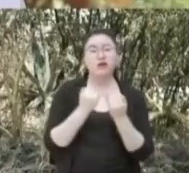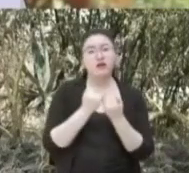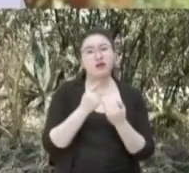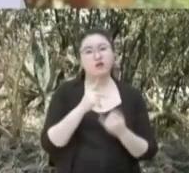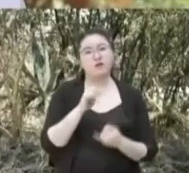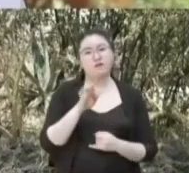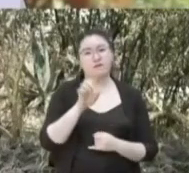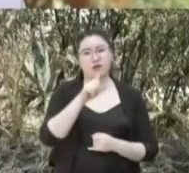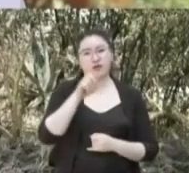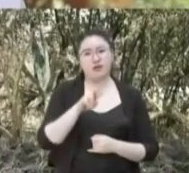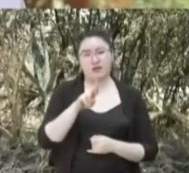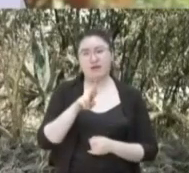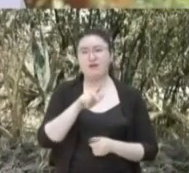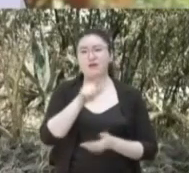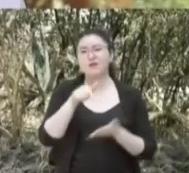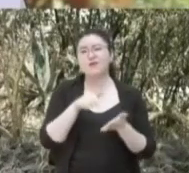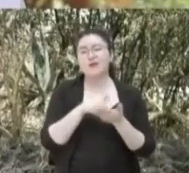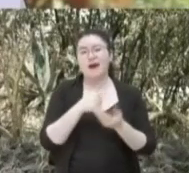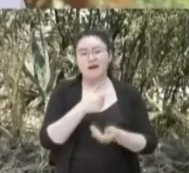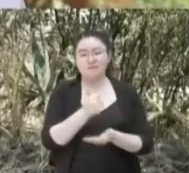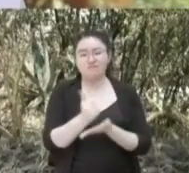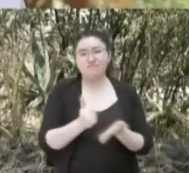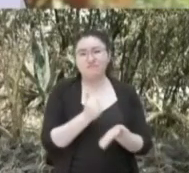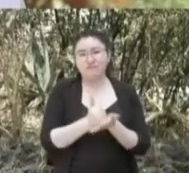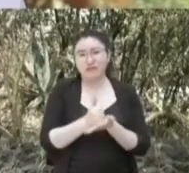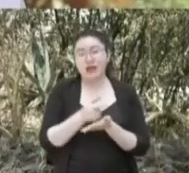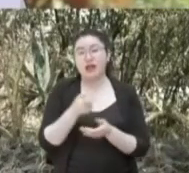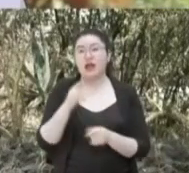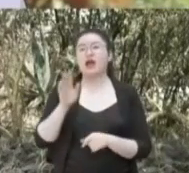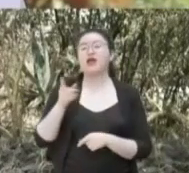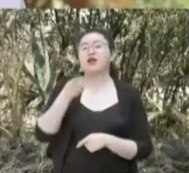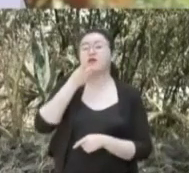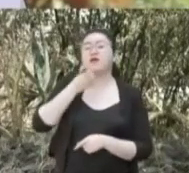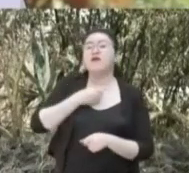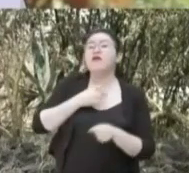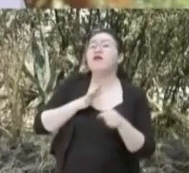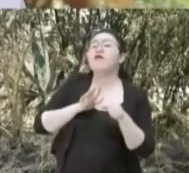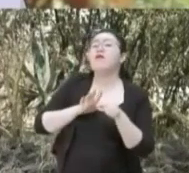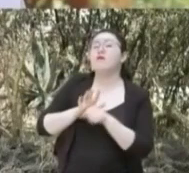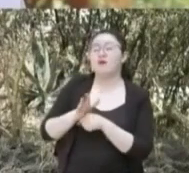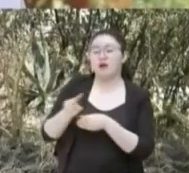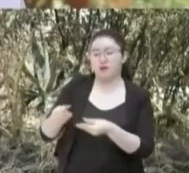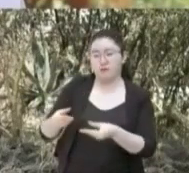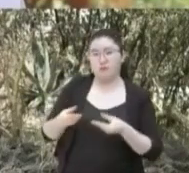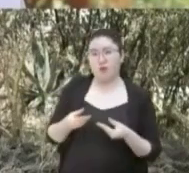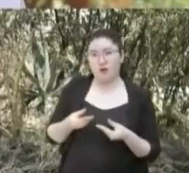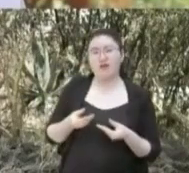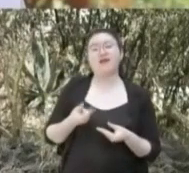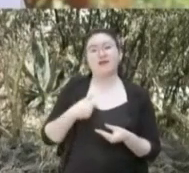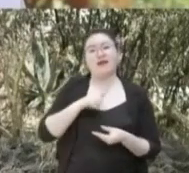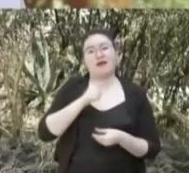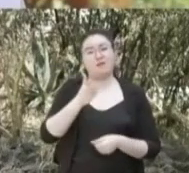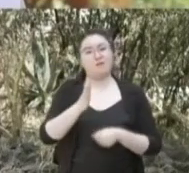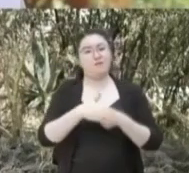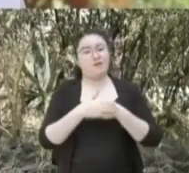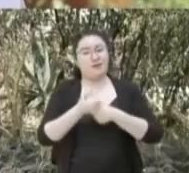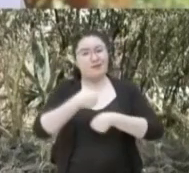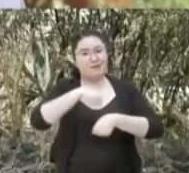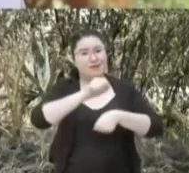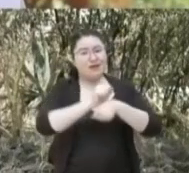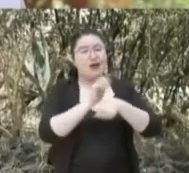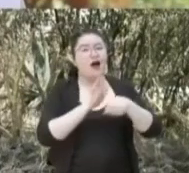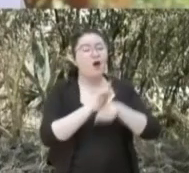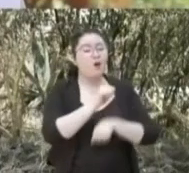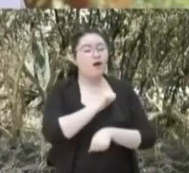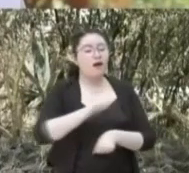urbanas. Entonces ya nos van a decir el tipo de vacuna y ya estaríamos en condiciones de decirles qué alcaldías nos tocarían la próxima semana para iniciar